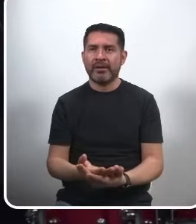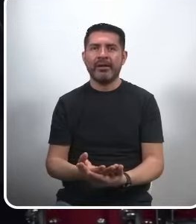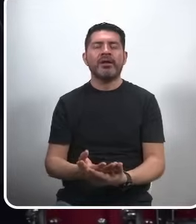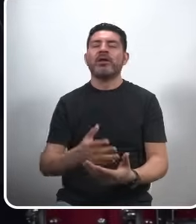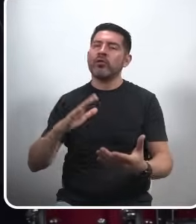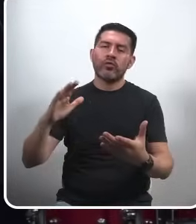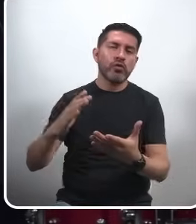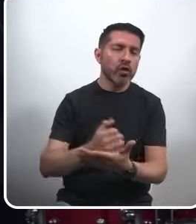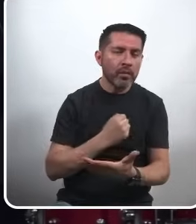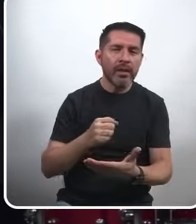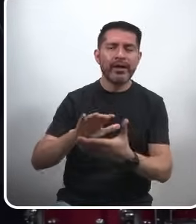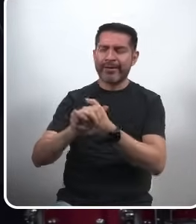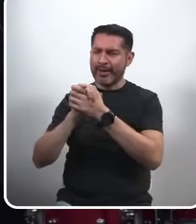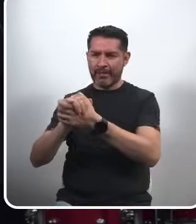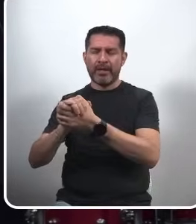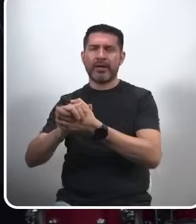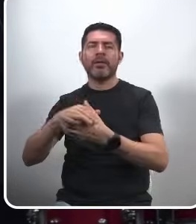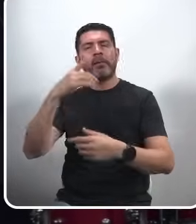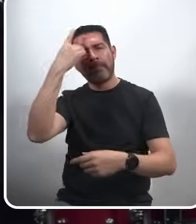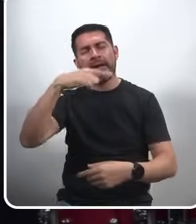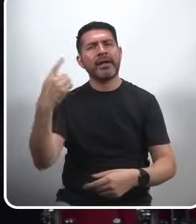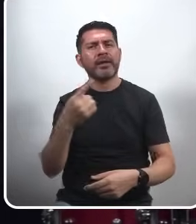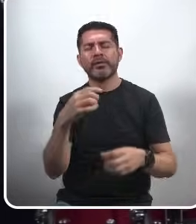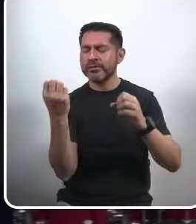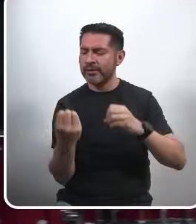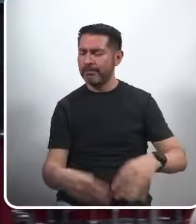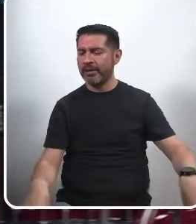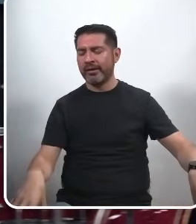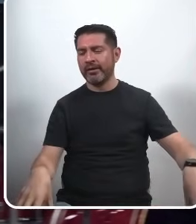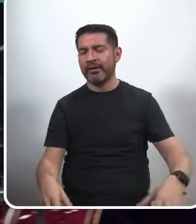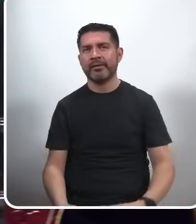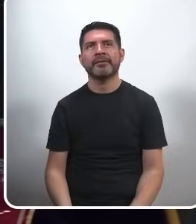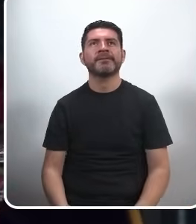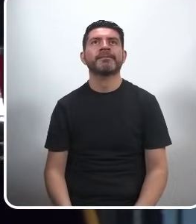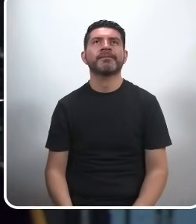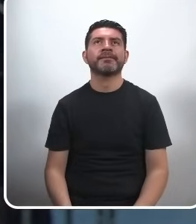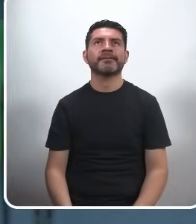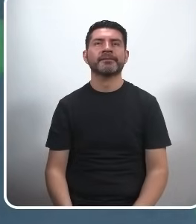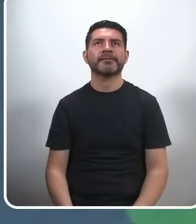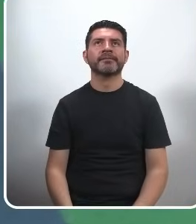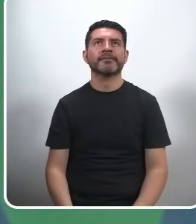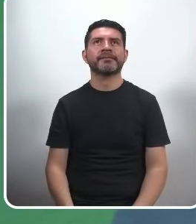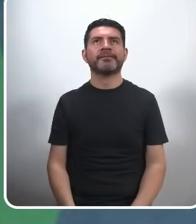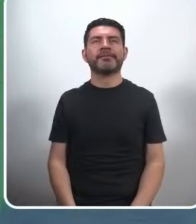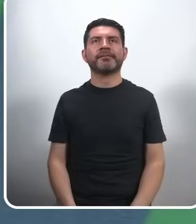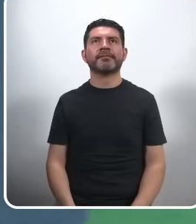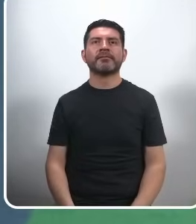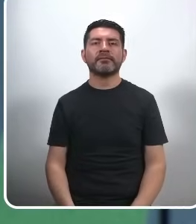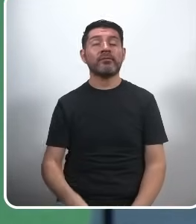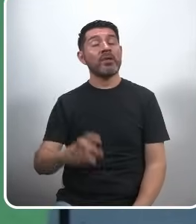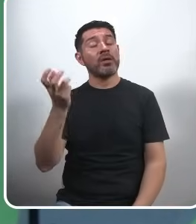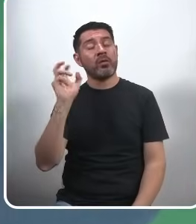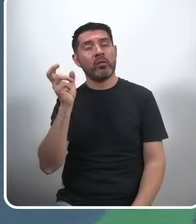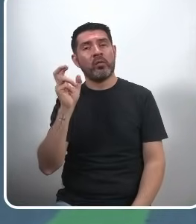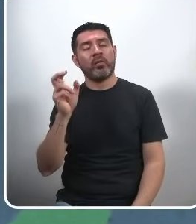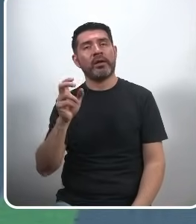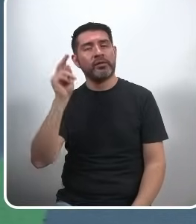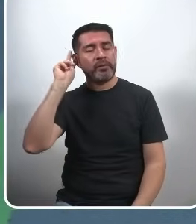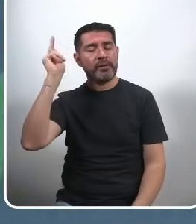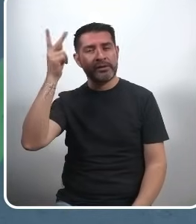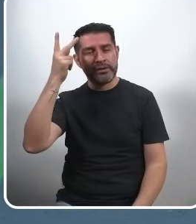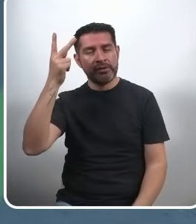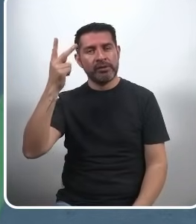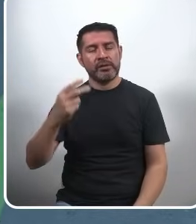y cuídala para que no se pierda en la tienda. Buddy system. Entonces, cuando viajábamos con viajes de la escuela a algún lugar con